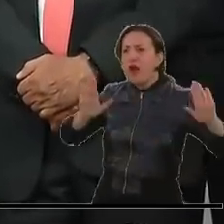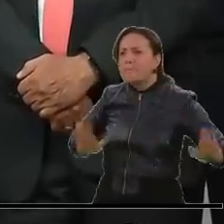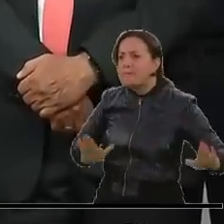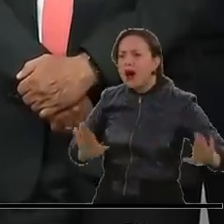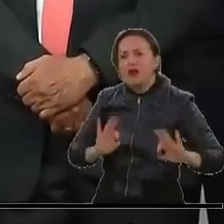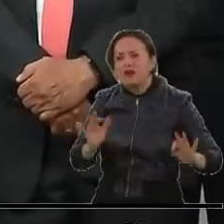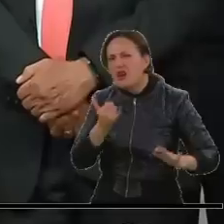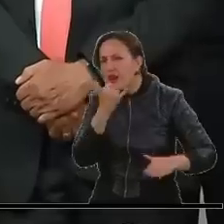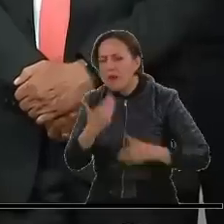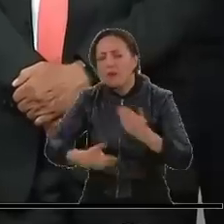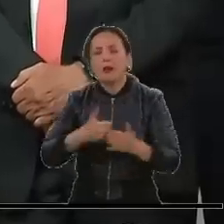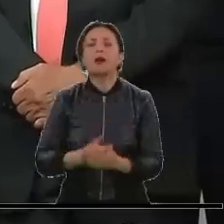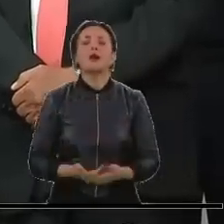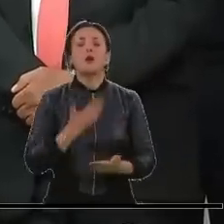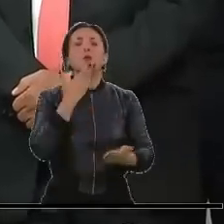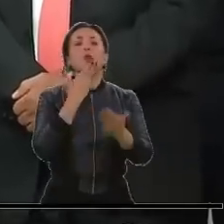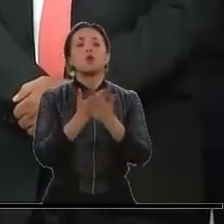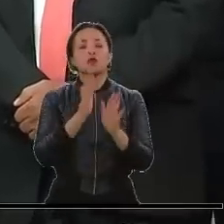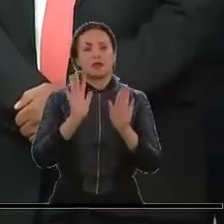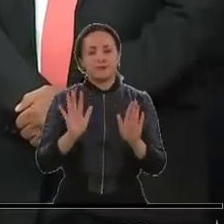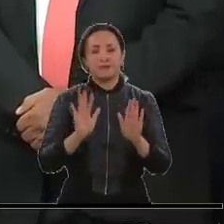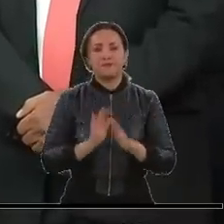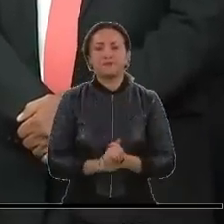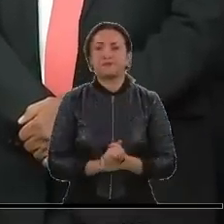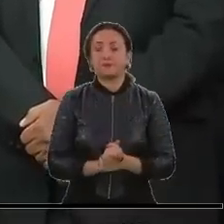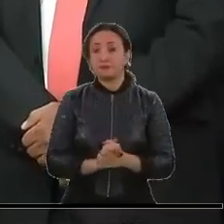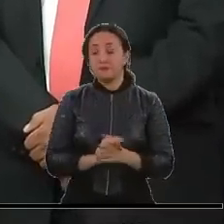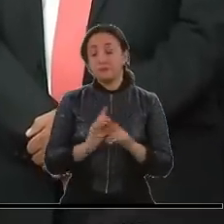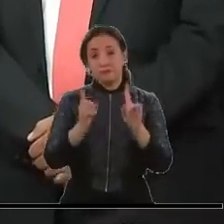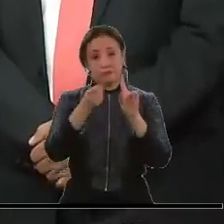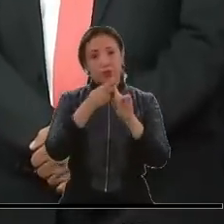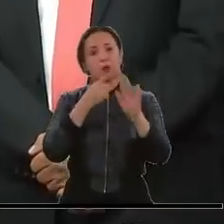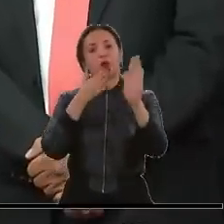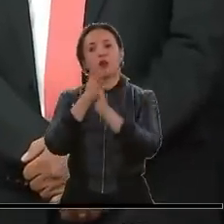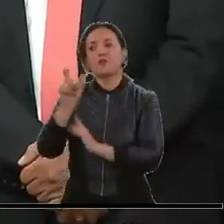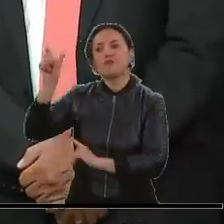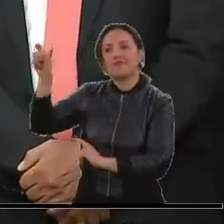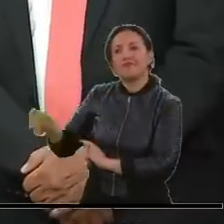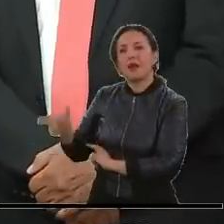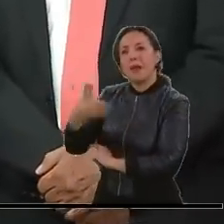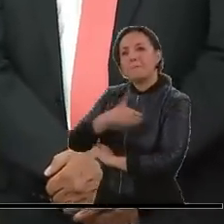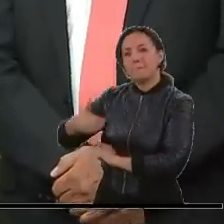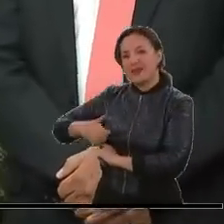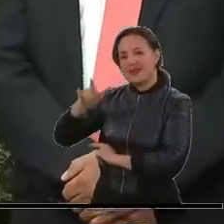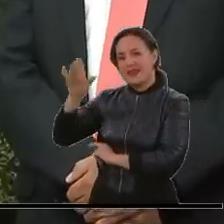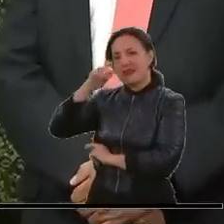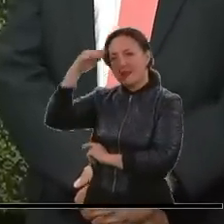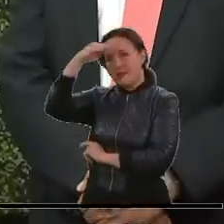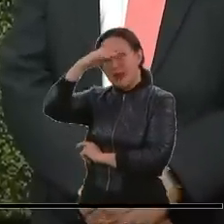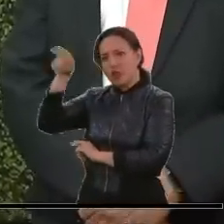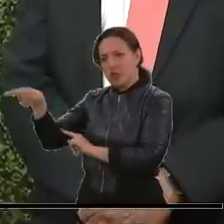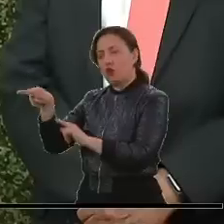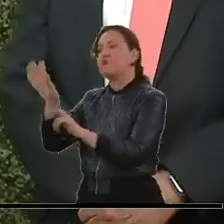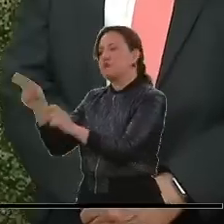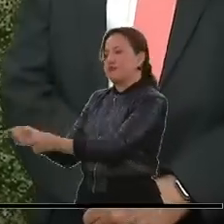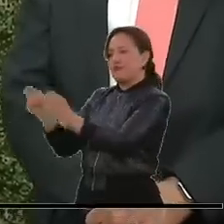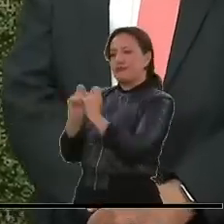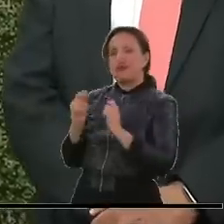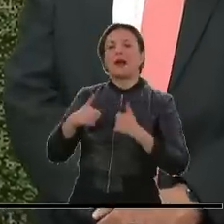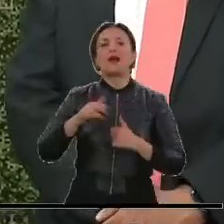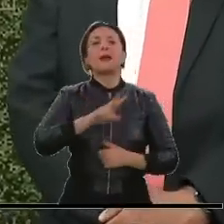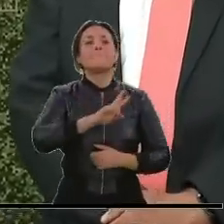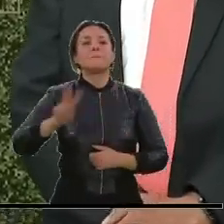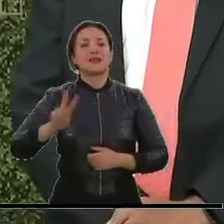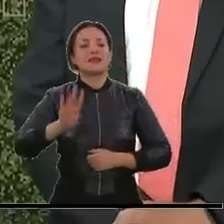Muchas gracias. Permítanme, en primer lugar, a nombre del señor presidente de la República, Gustavo Petro, de nuestra